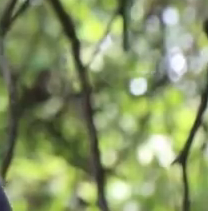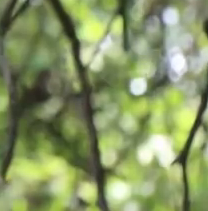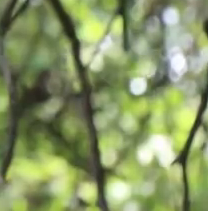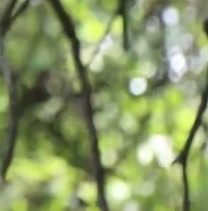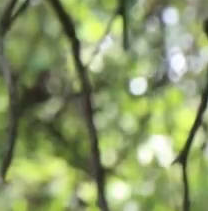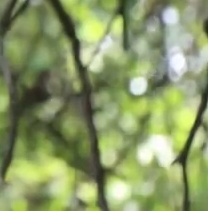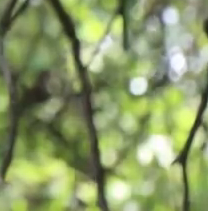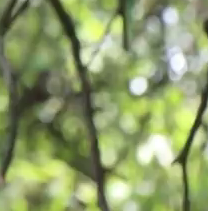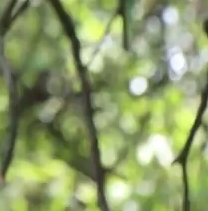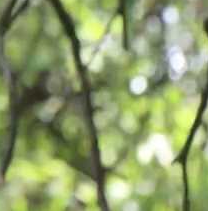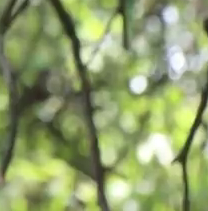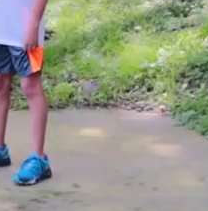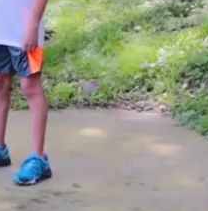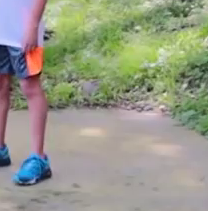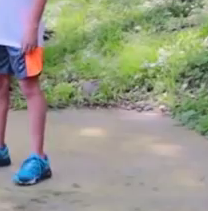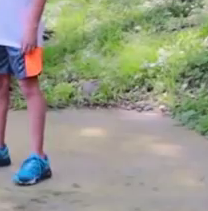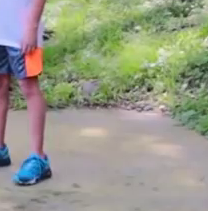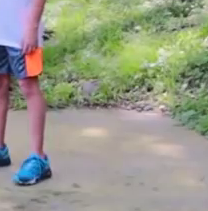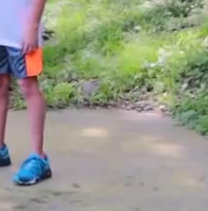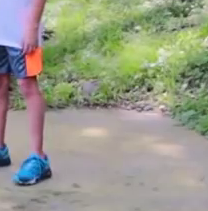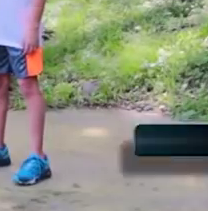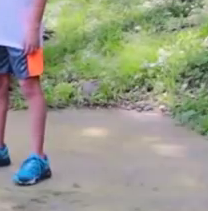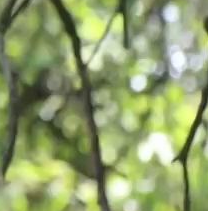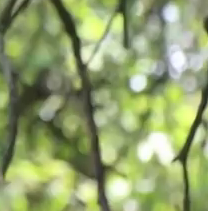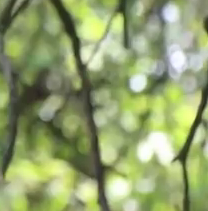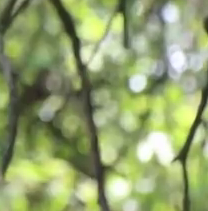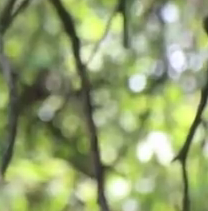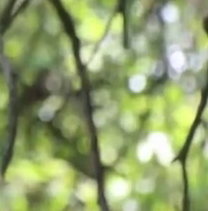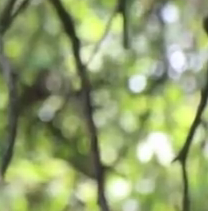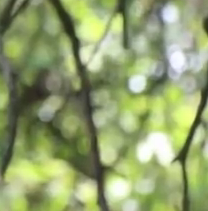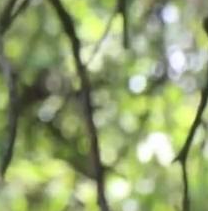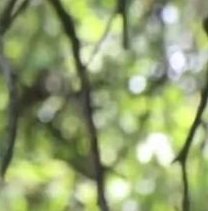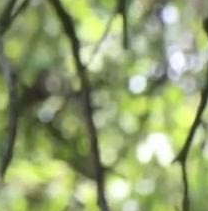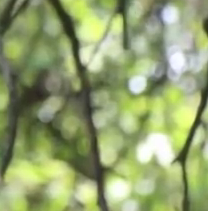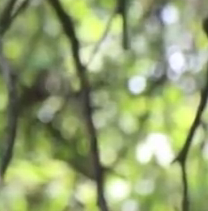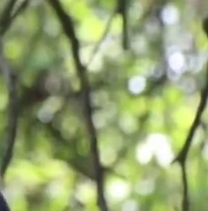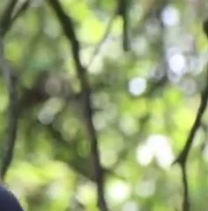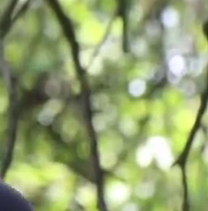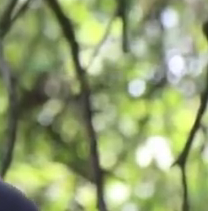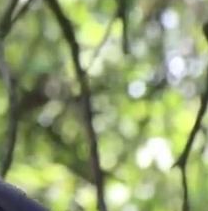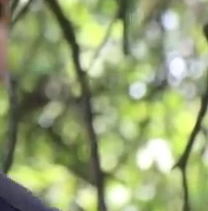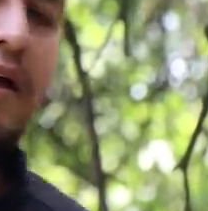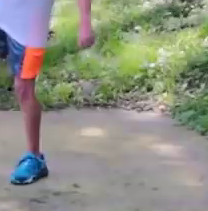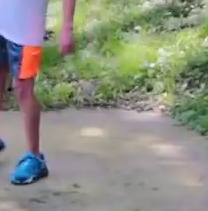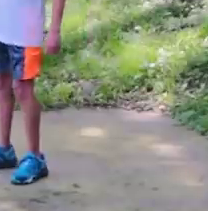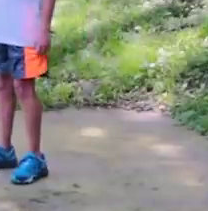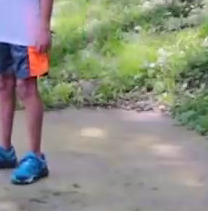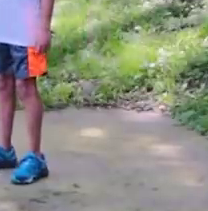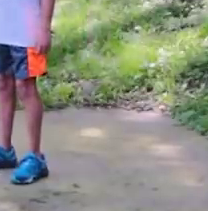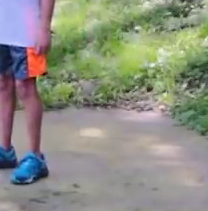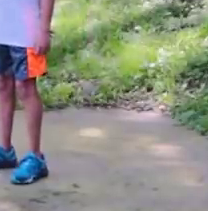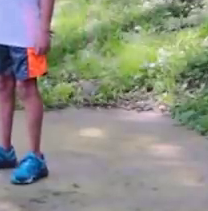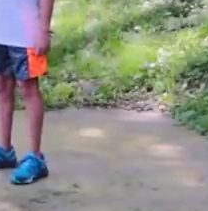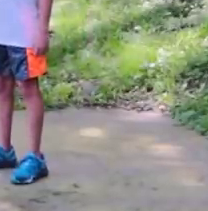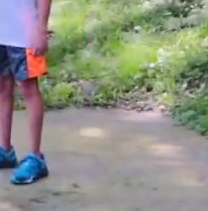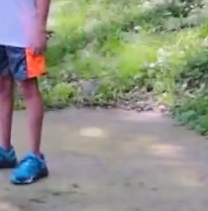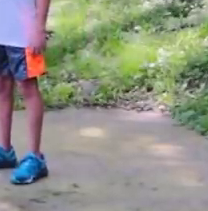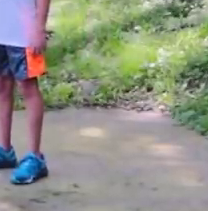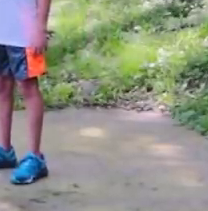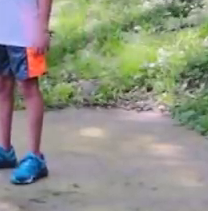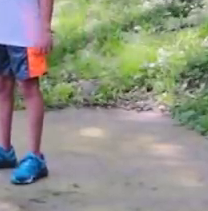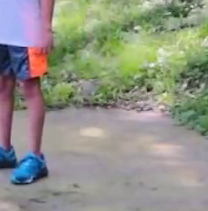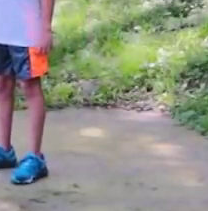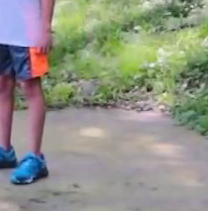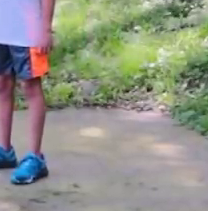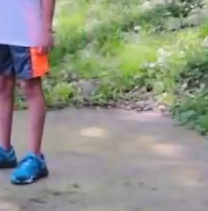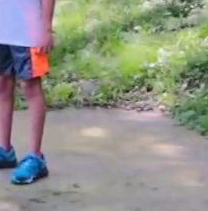parte lateral y parte interior. Bien, para comenzar vamos a levantar la pierna derecha de forma lateral y bajamos.